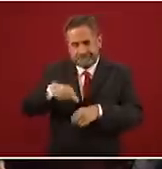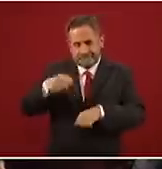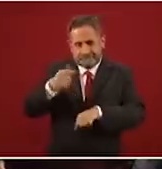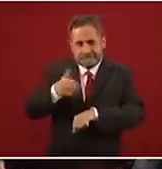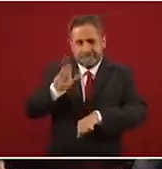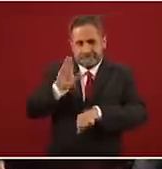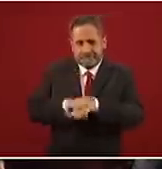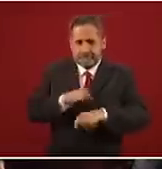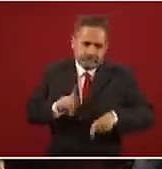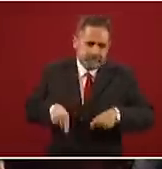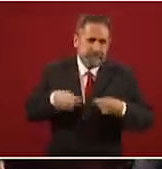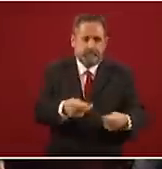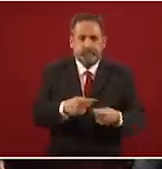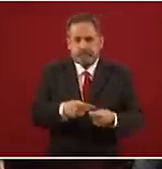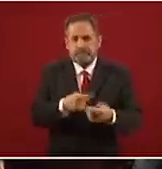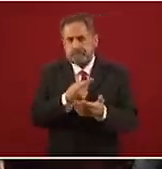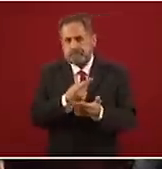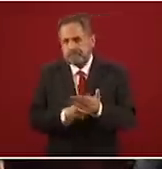administrativo de basificación.